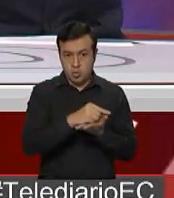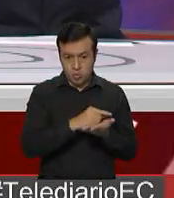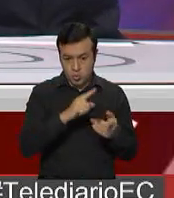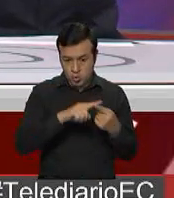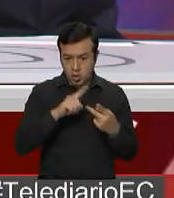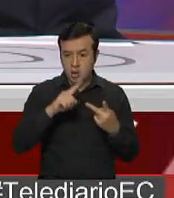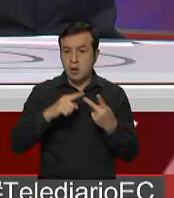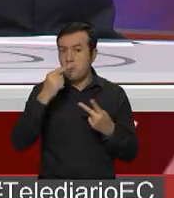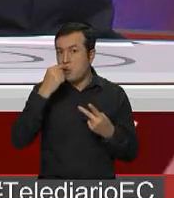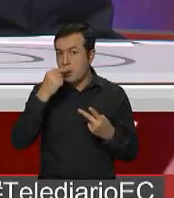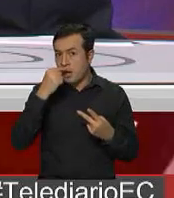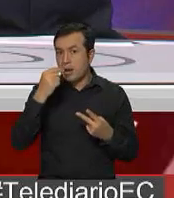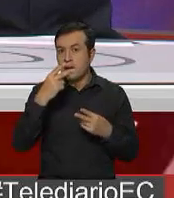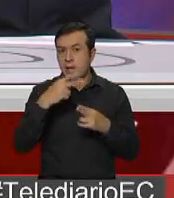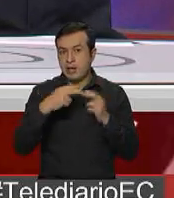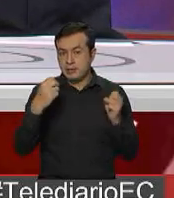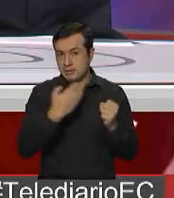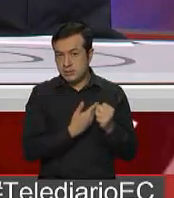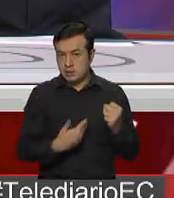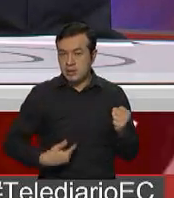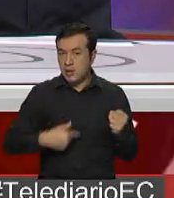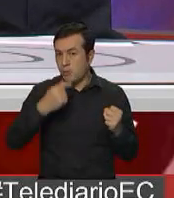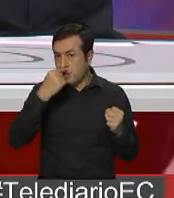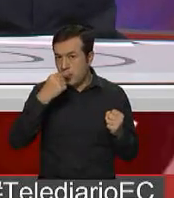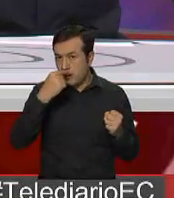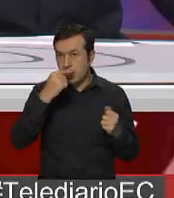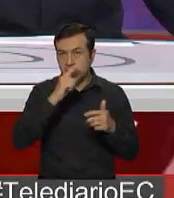Ortiz, entre otros.